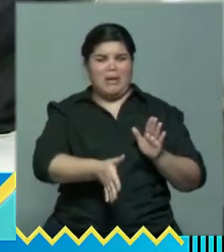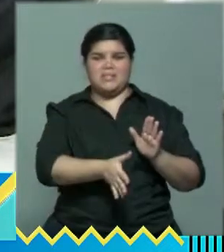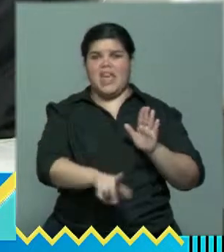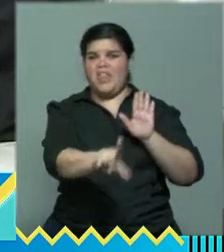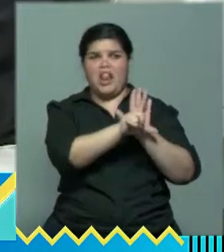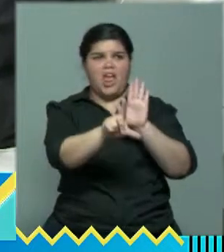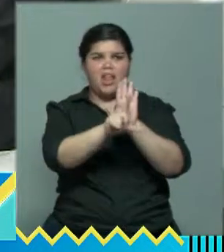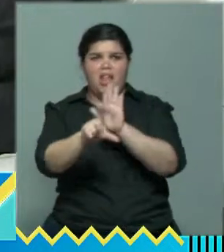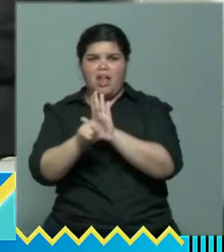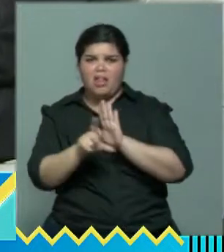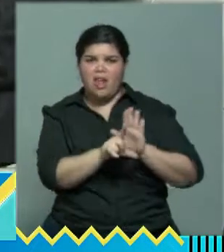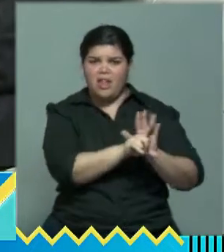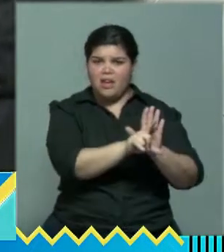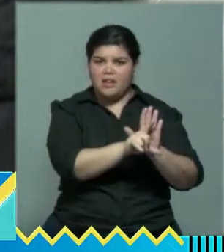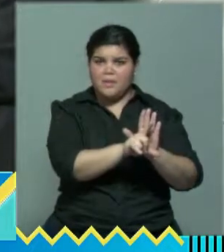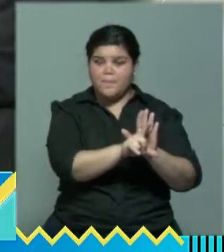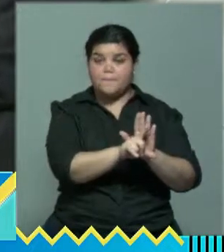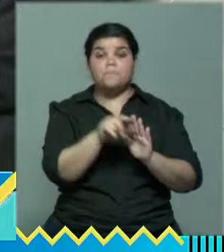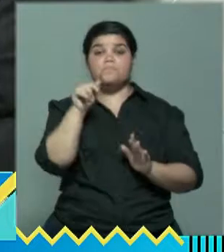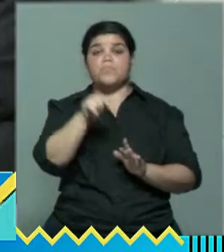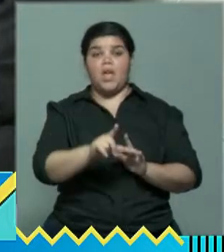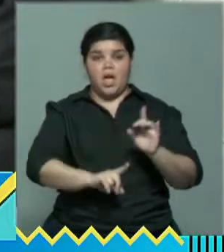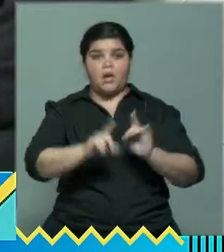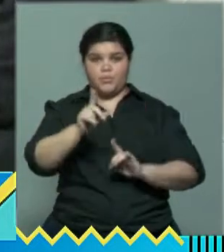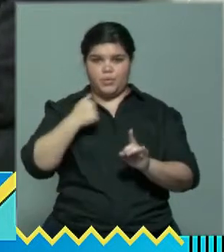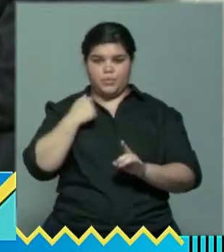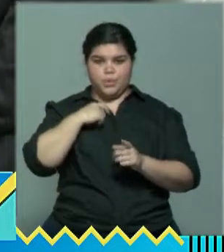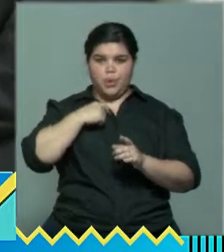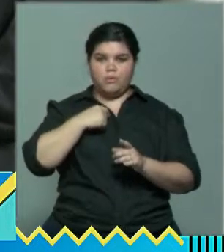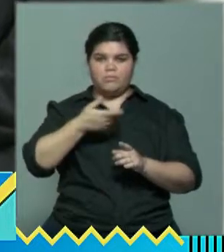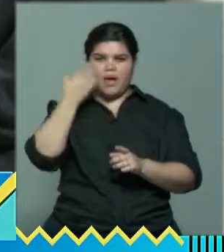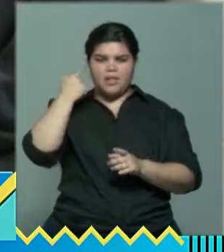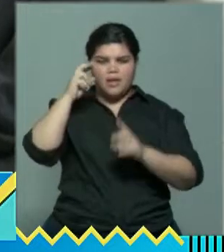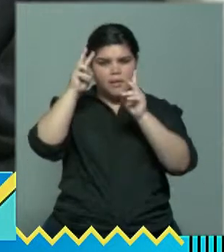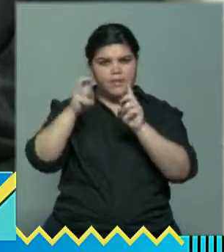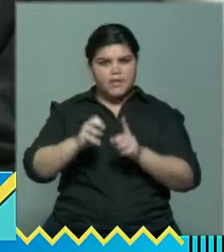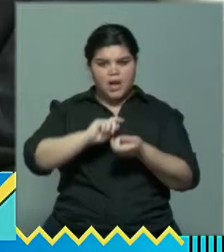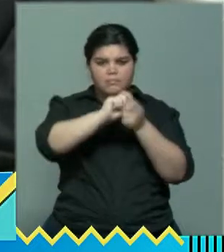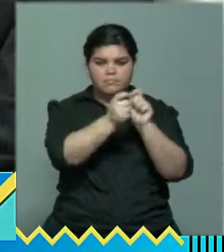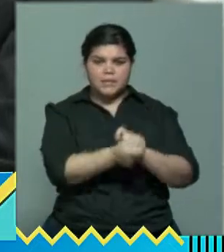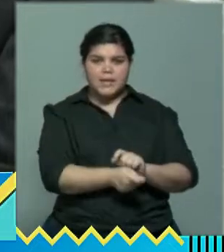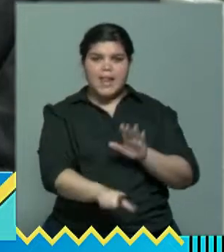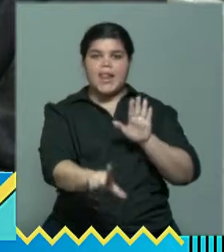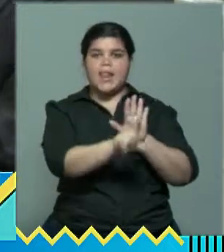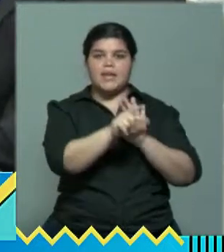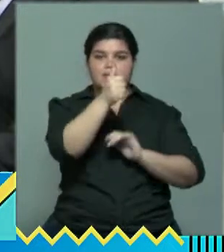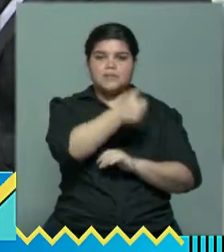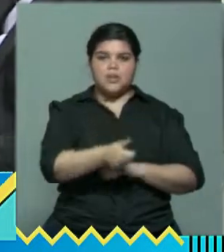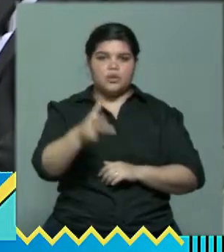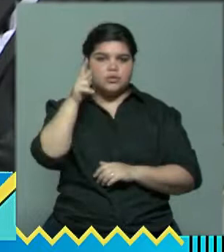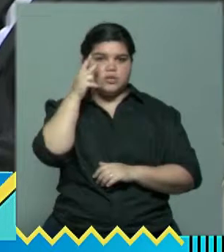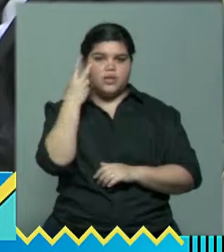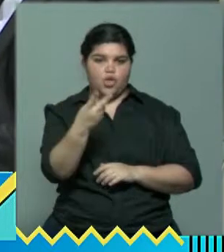momento sobre la cantidad de reformas que tuvo la ley 6082 hasta la fecha de todos los partidos políticos